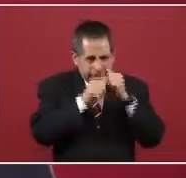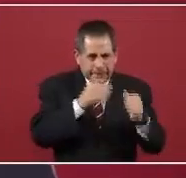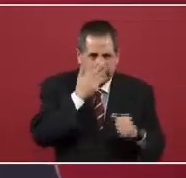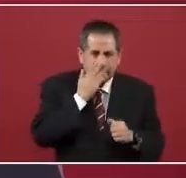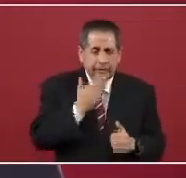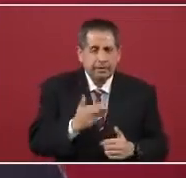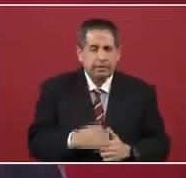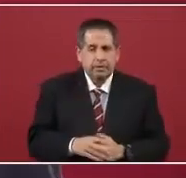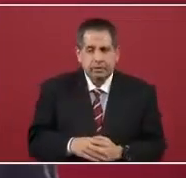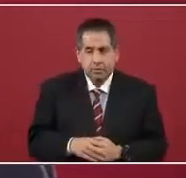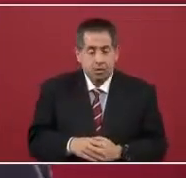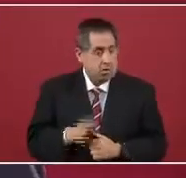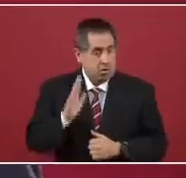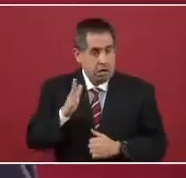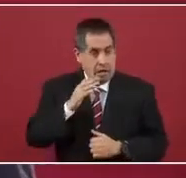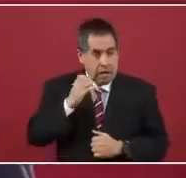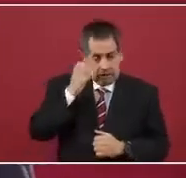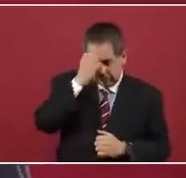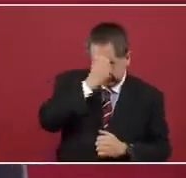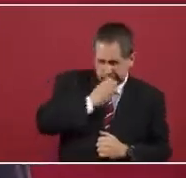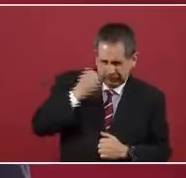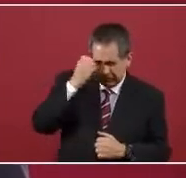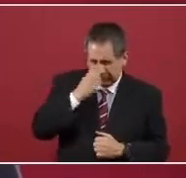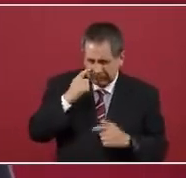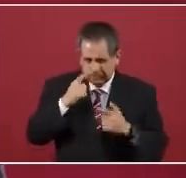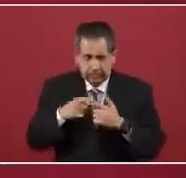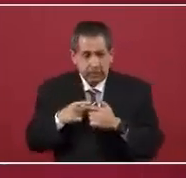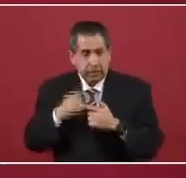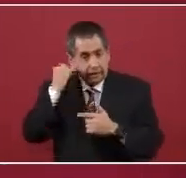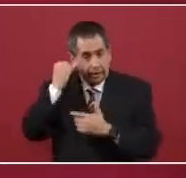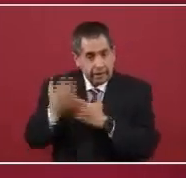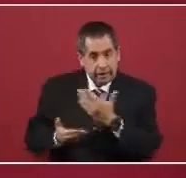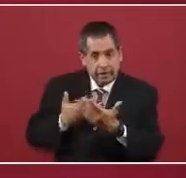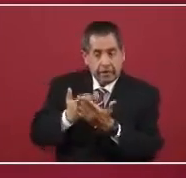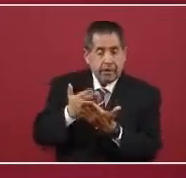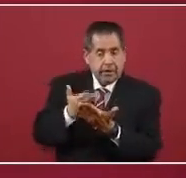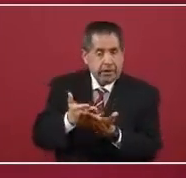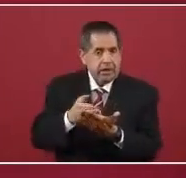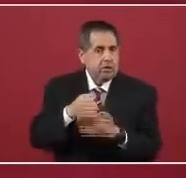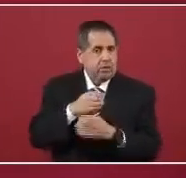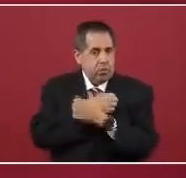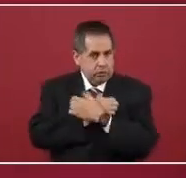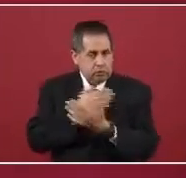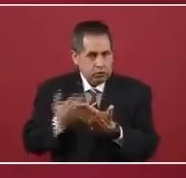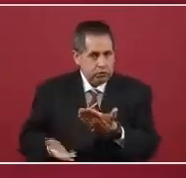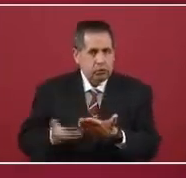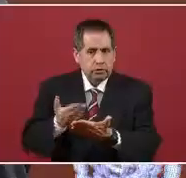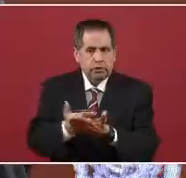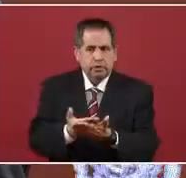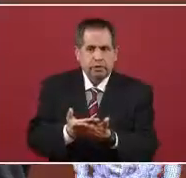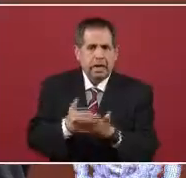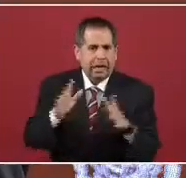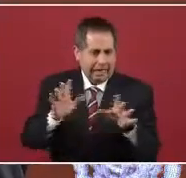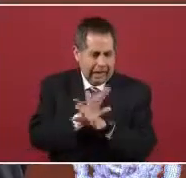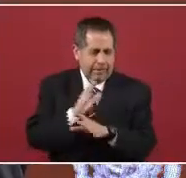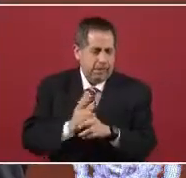Han revisado la iniciativa de